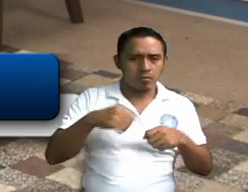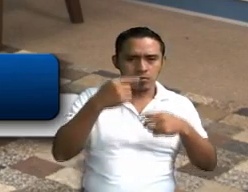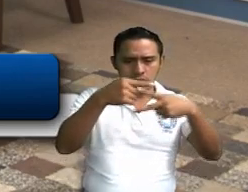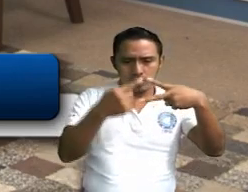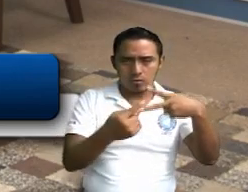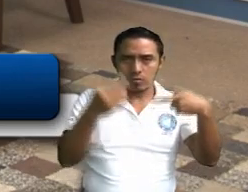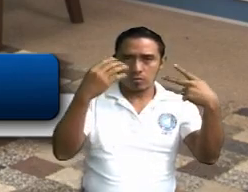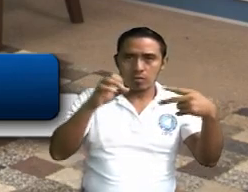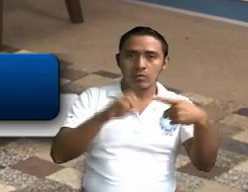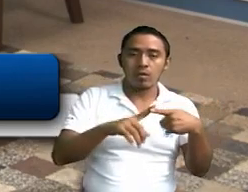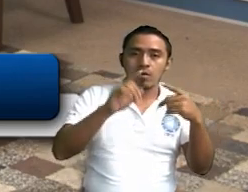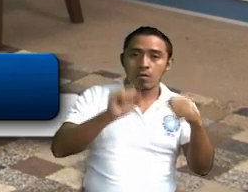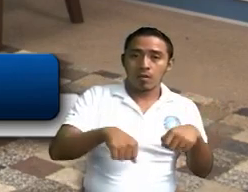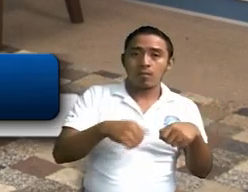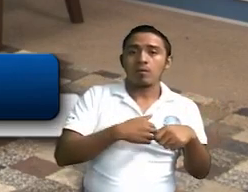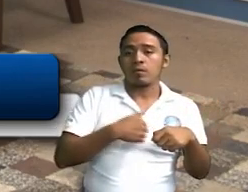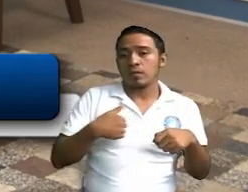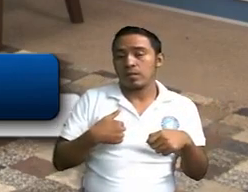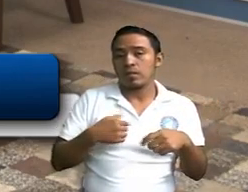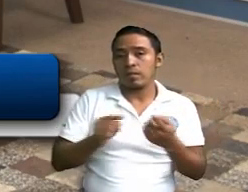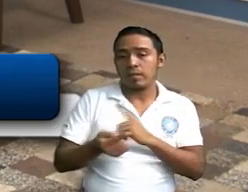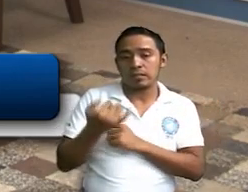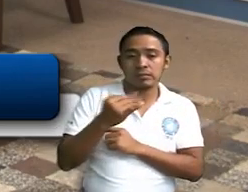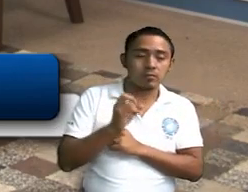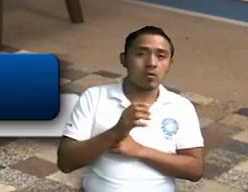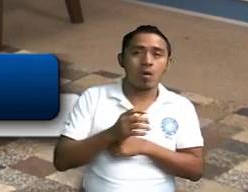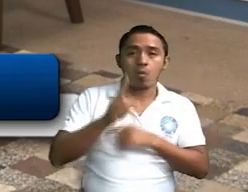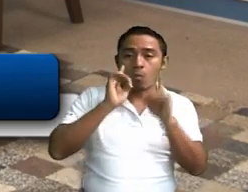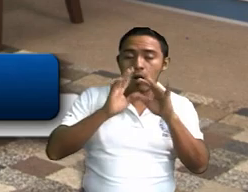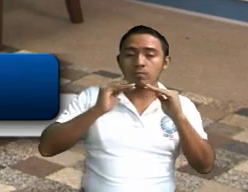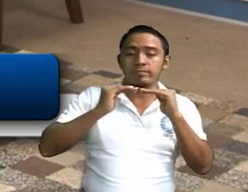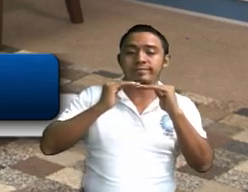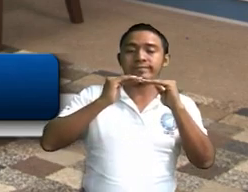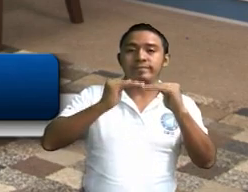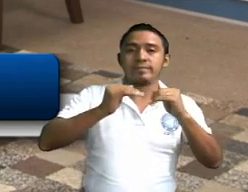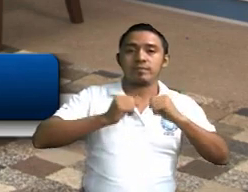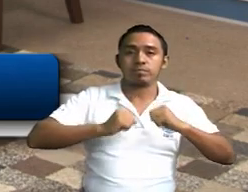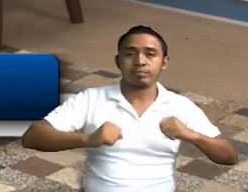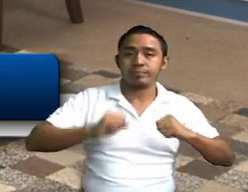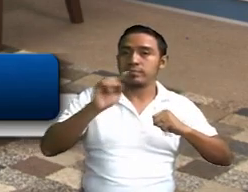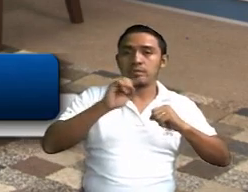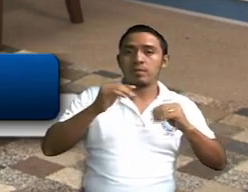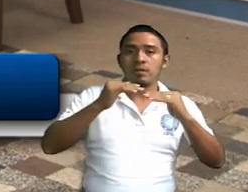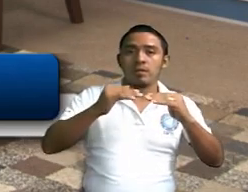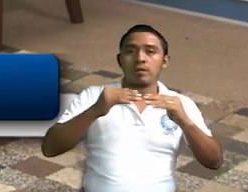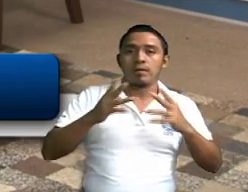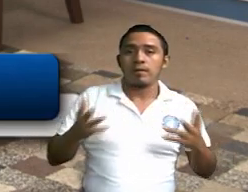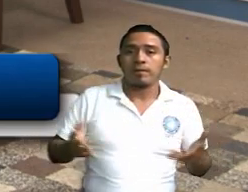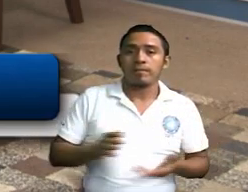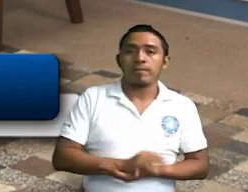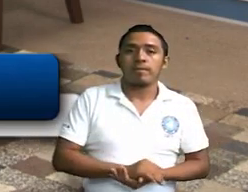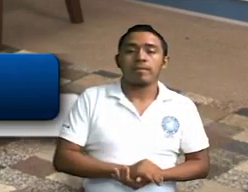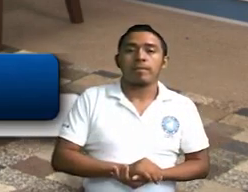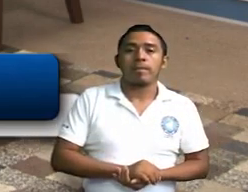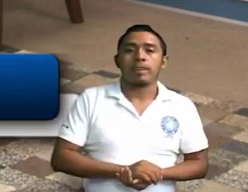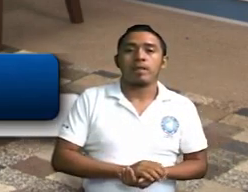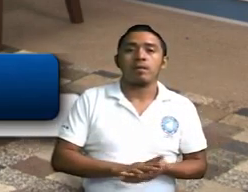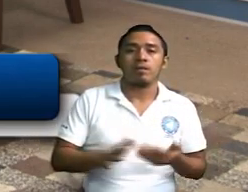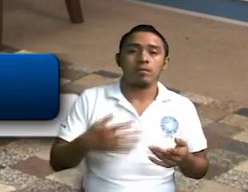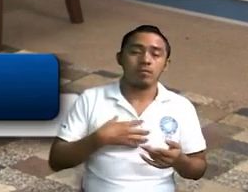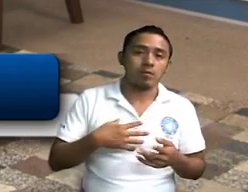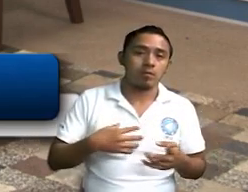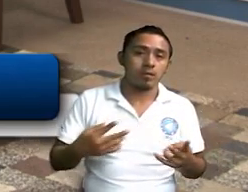una podemos cambiar, la otra no. Guardar el peso, pero el avance de la vida no lo podemos detener, que es la que nos